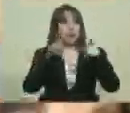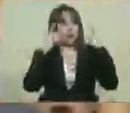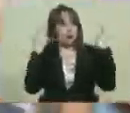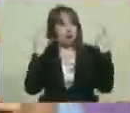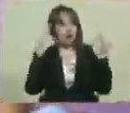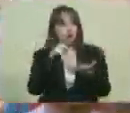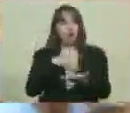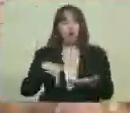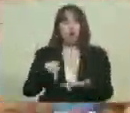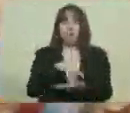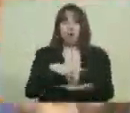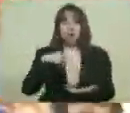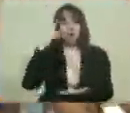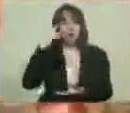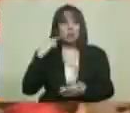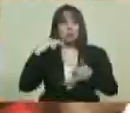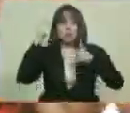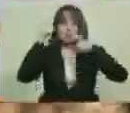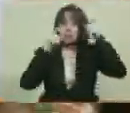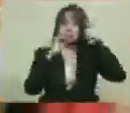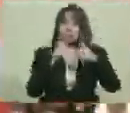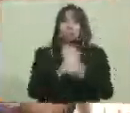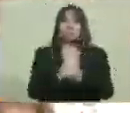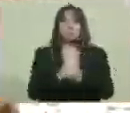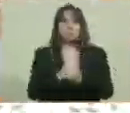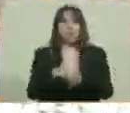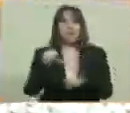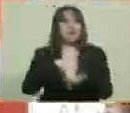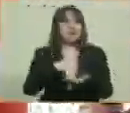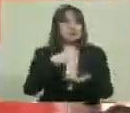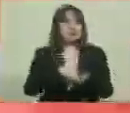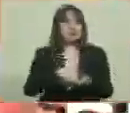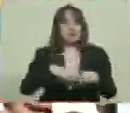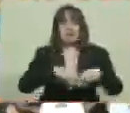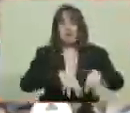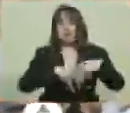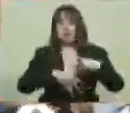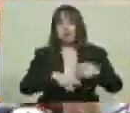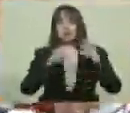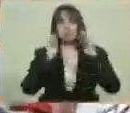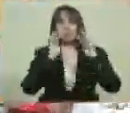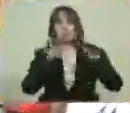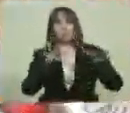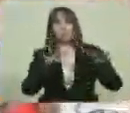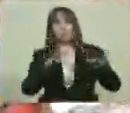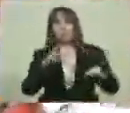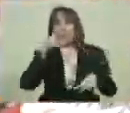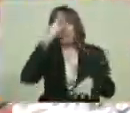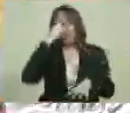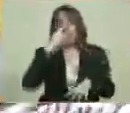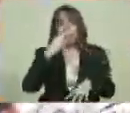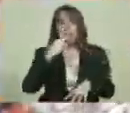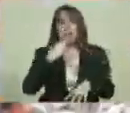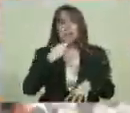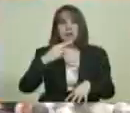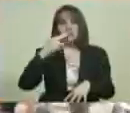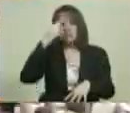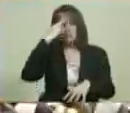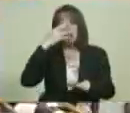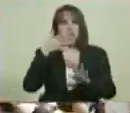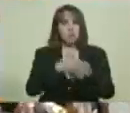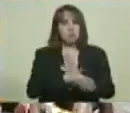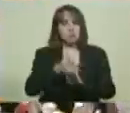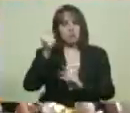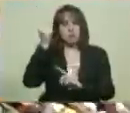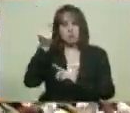Plaza Bolívar Chávez, la marcha de Katia, impresionante, la marcha de Antímano. Tengo todos esos